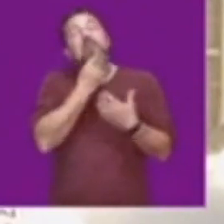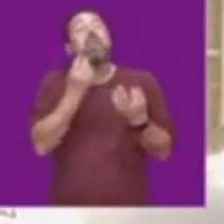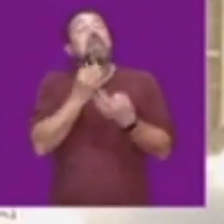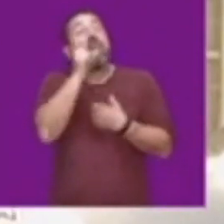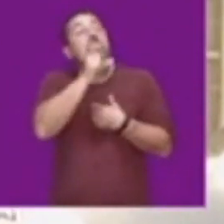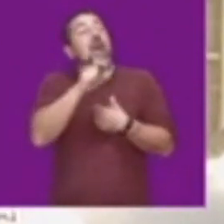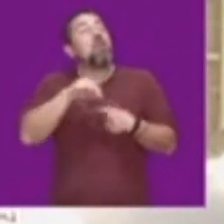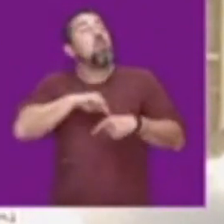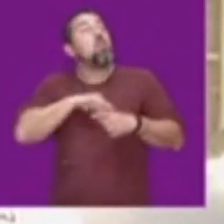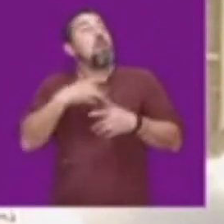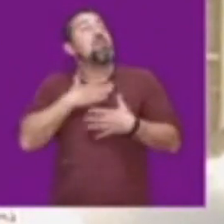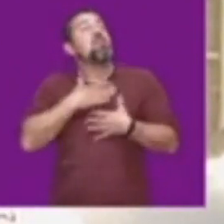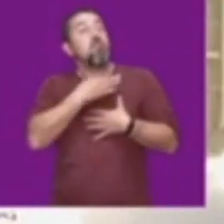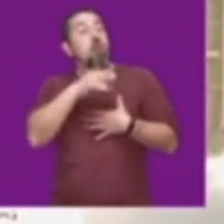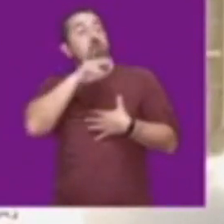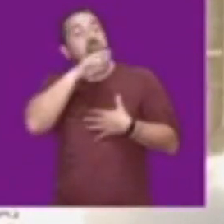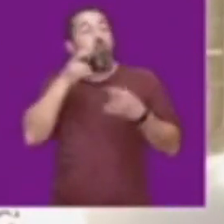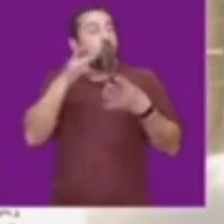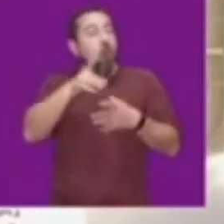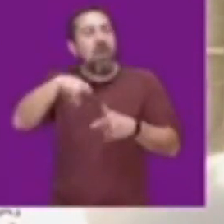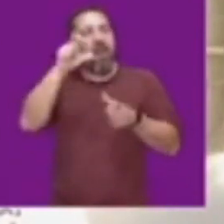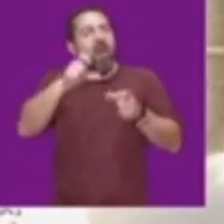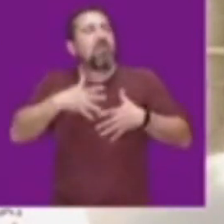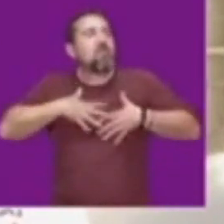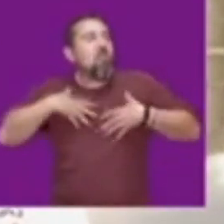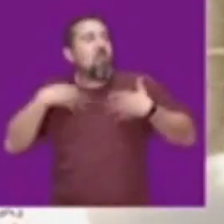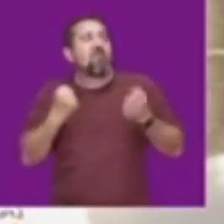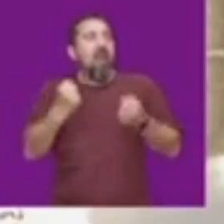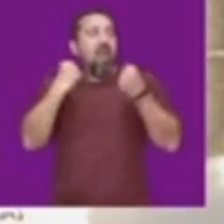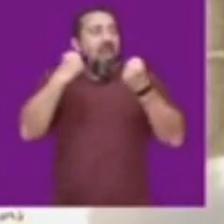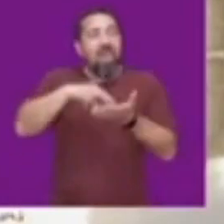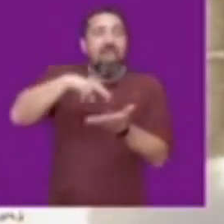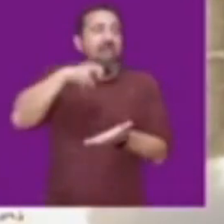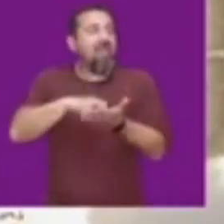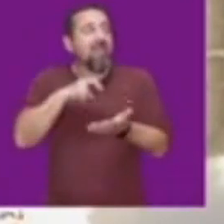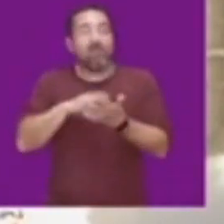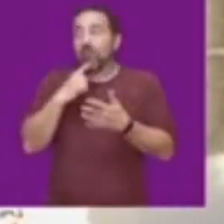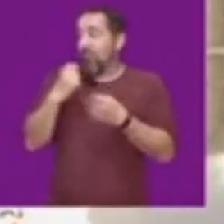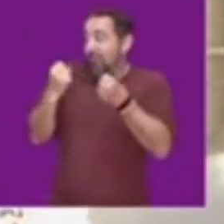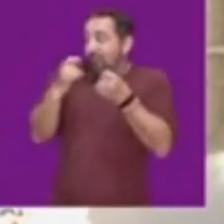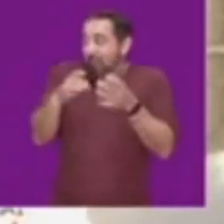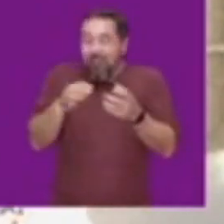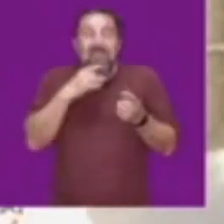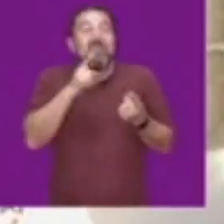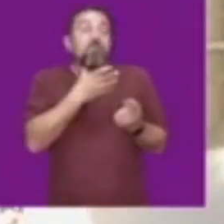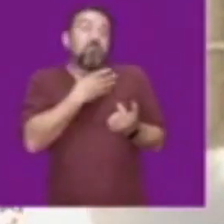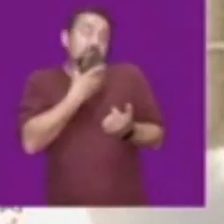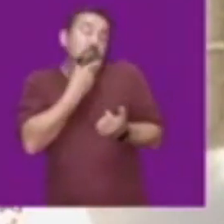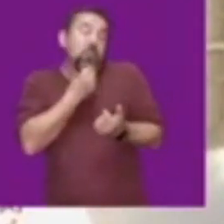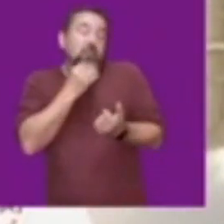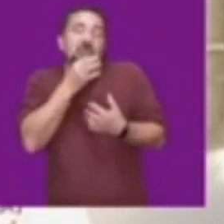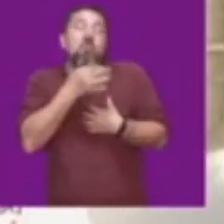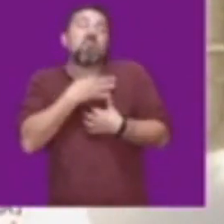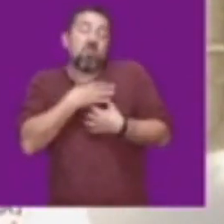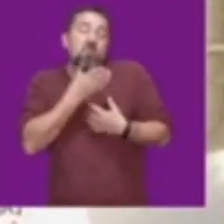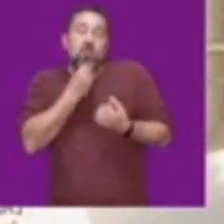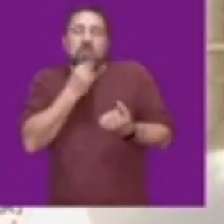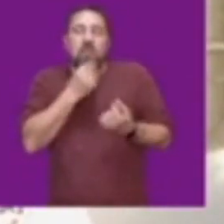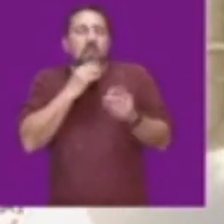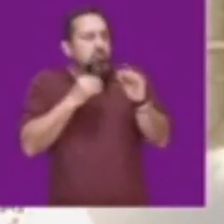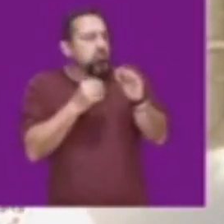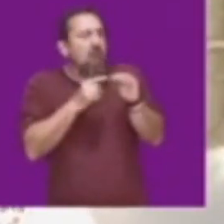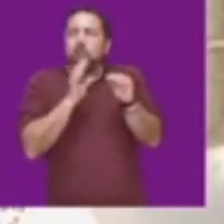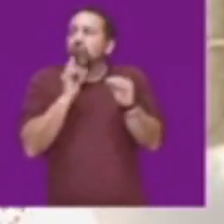gente saltara de emoción al oír mi voz diciendo ¡Gol! Sería bonito porque tiene una voz bonita, Aurora.